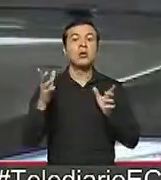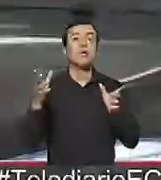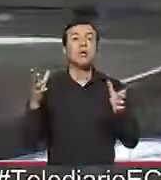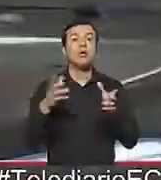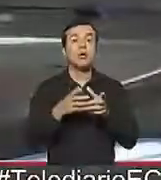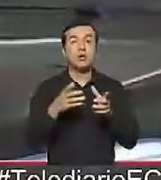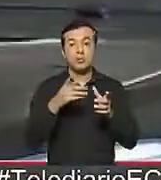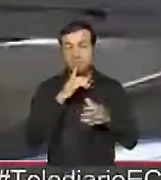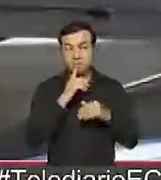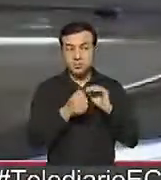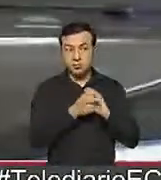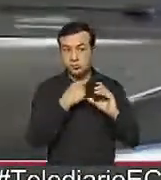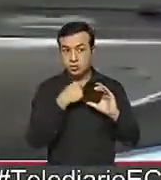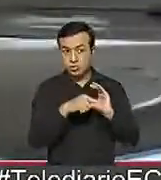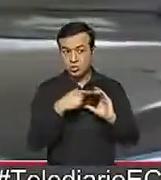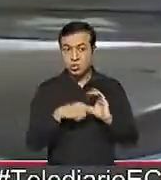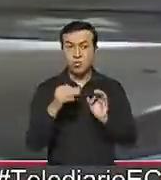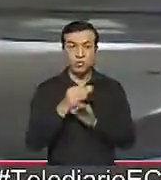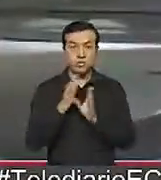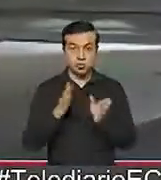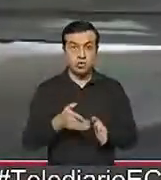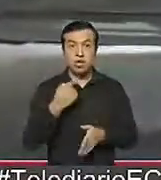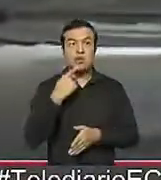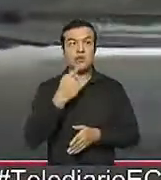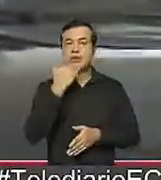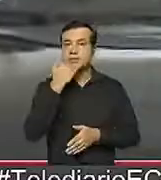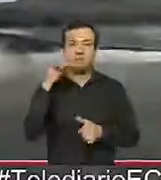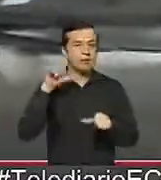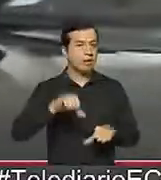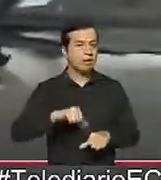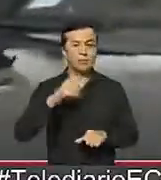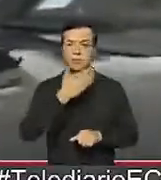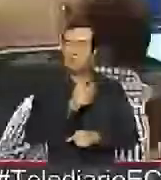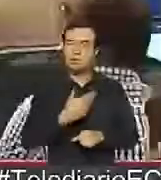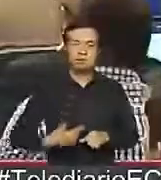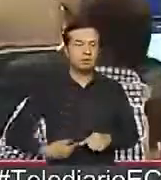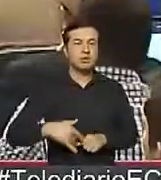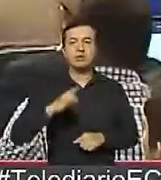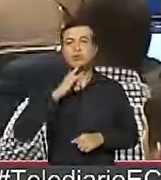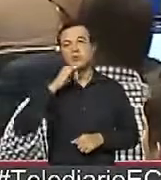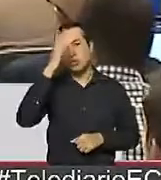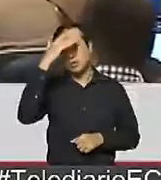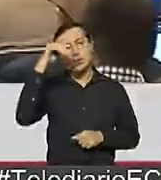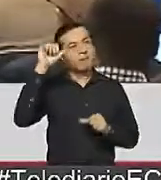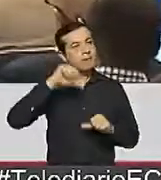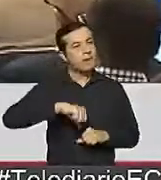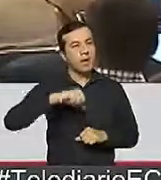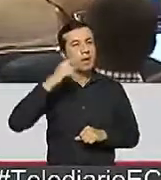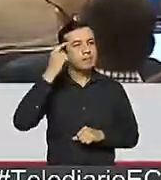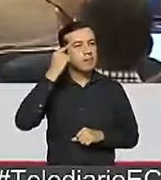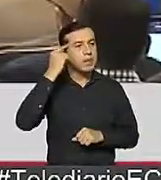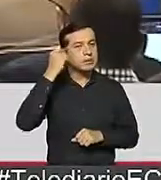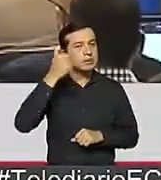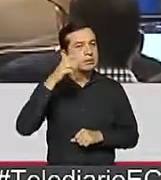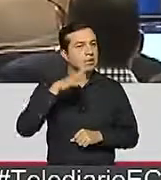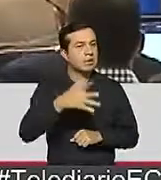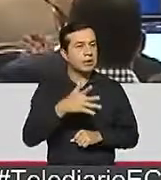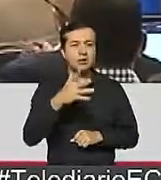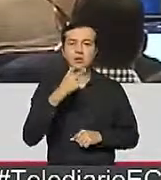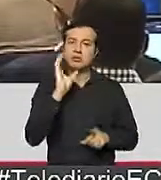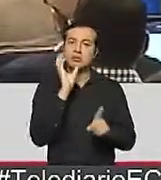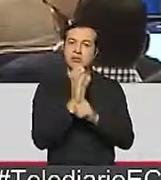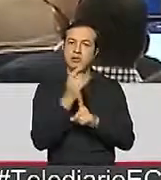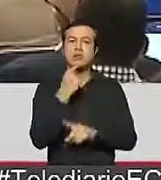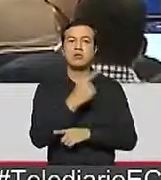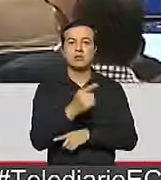cables diplomáticos en los que el funcionario tilda de inepto al presidente estadounidense Donald Trump y califica al gobierno